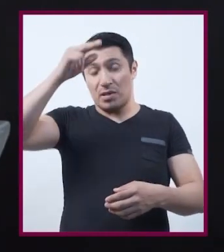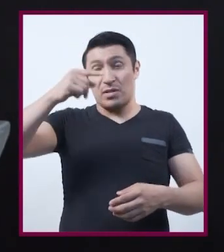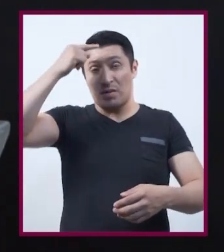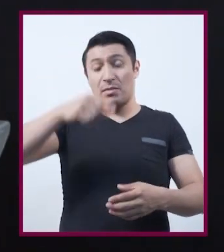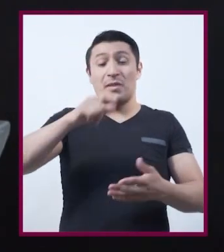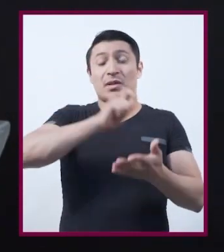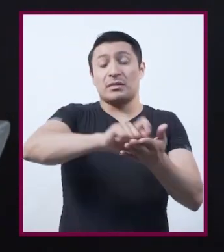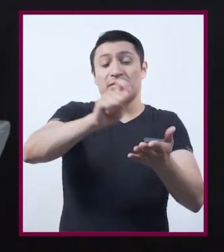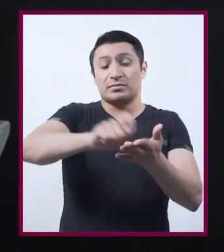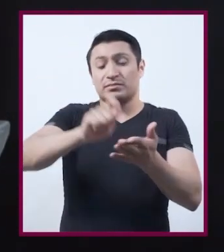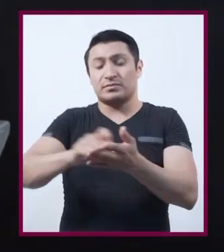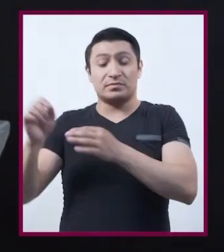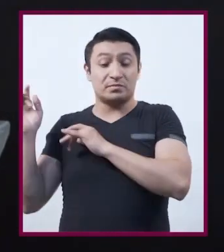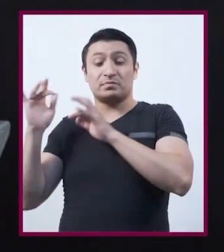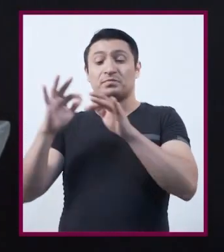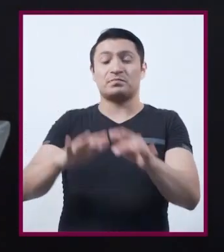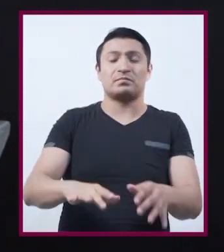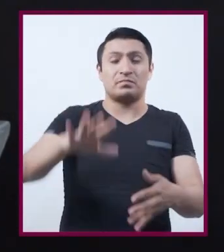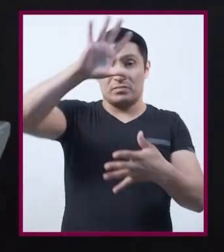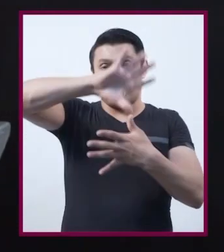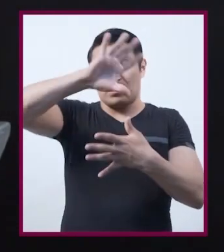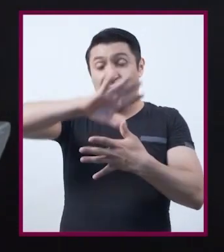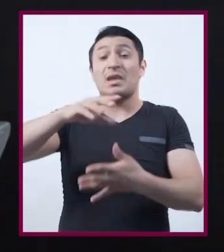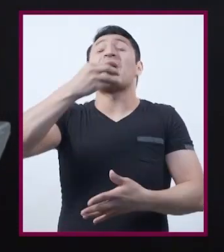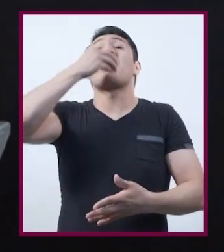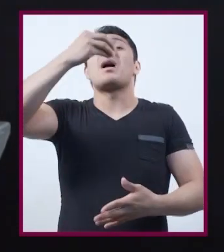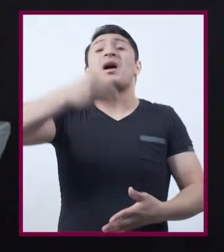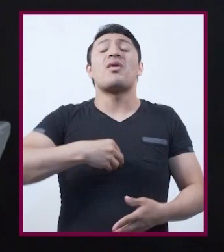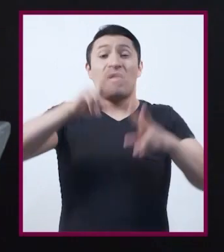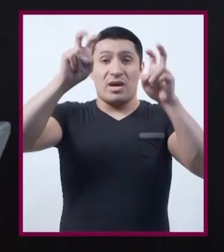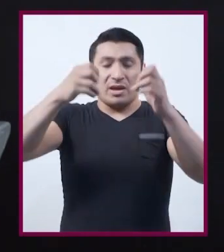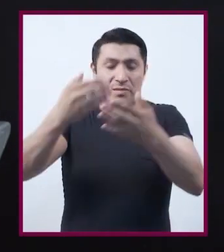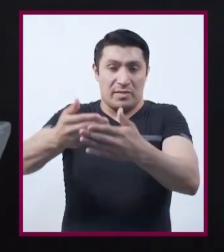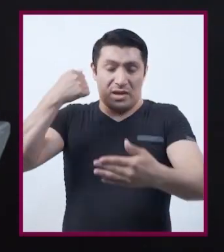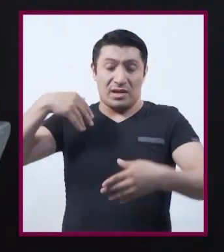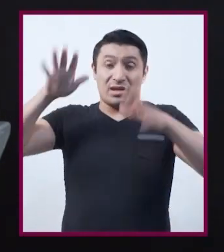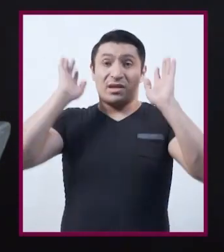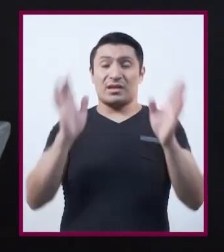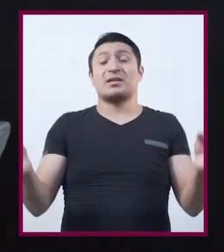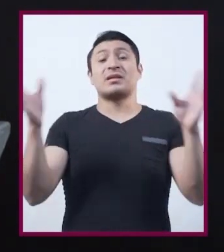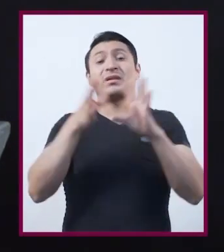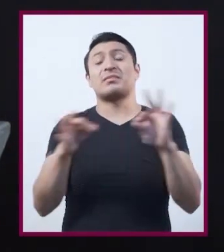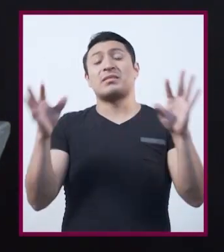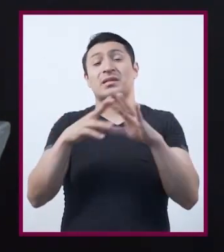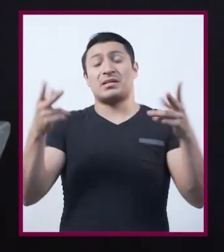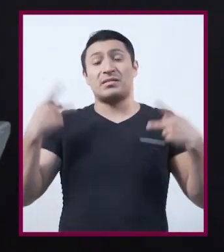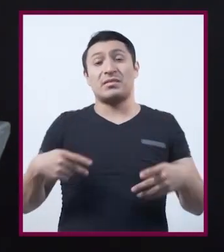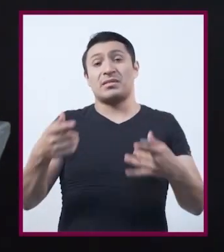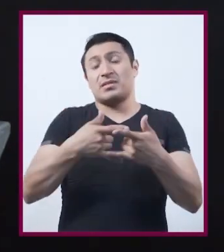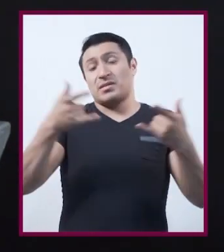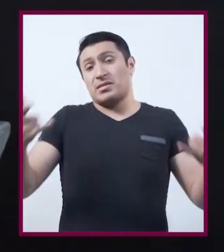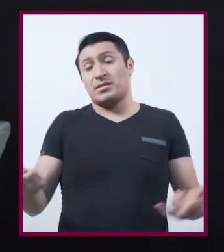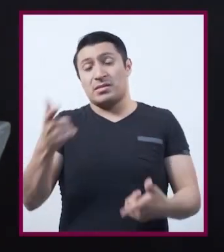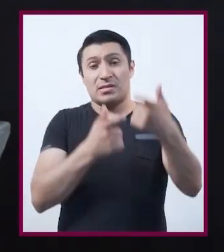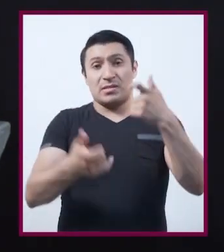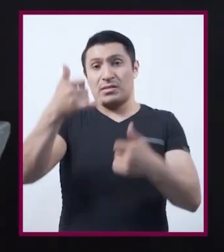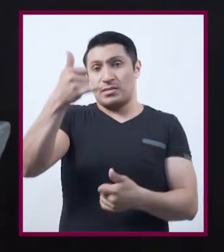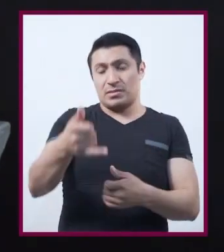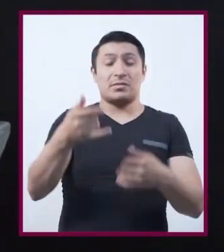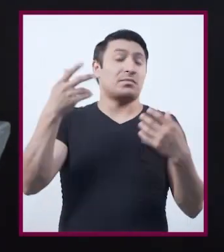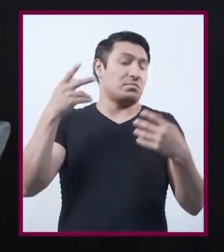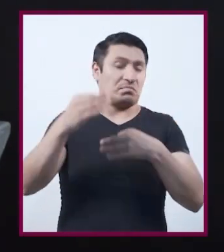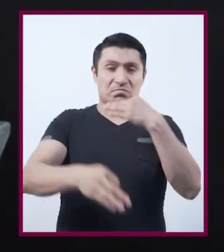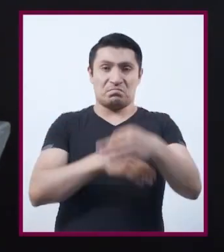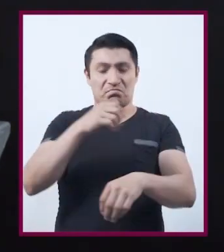importante considerar. ¿Tú qué opinas? Después de haber revisado este libro, ¿qué podemos hacer nosotros aquí y ahora